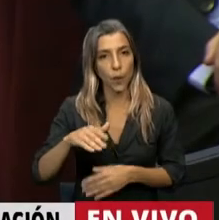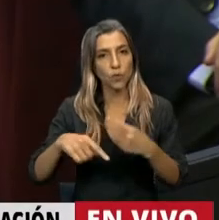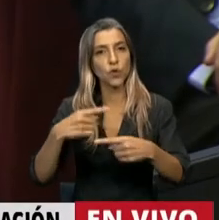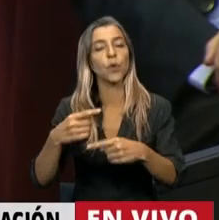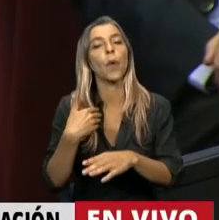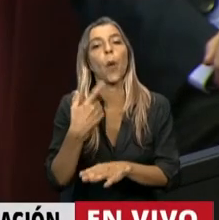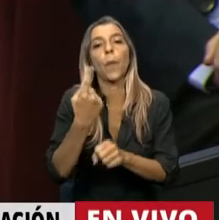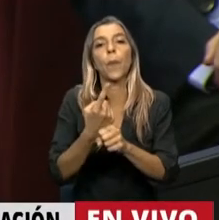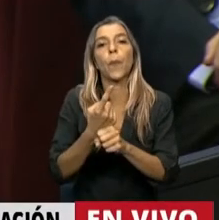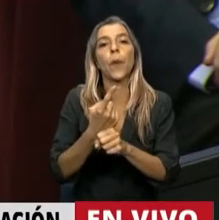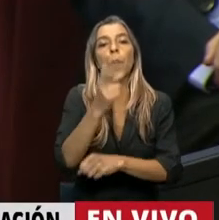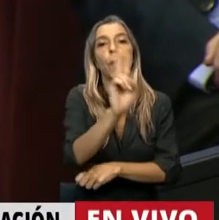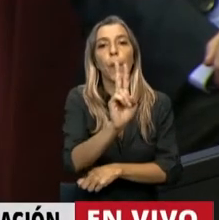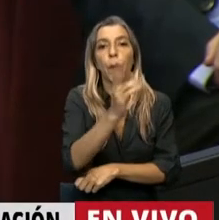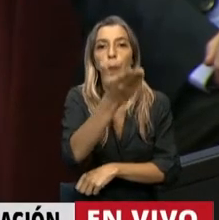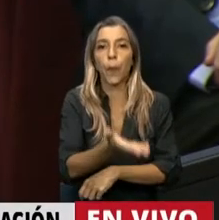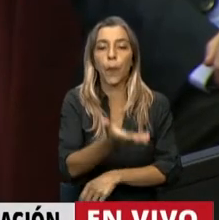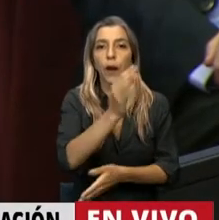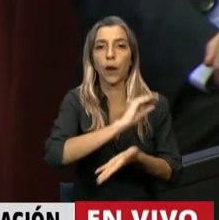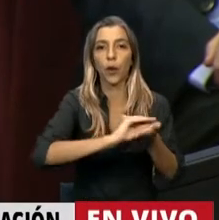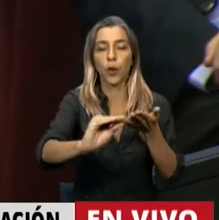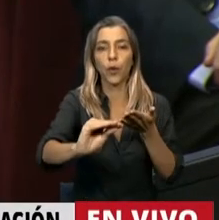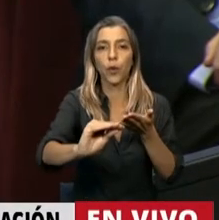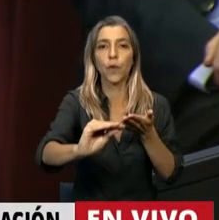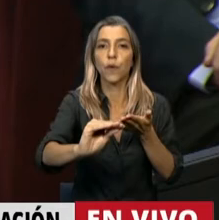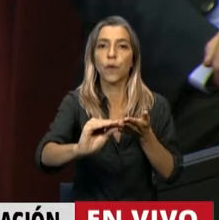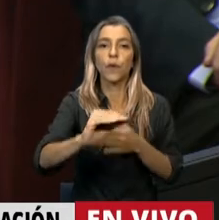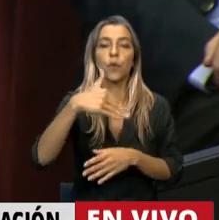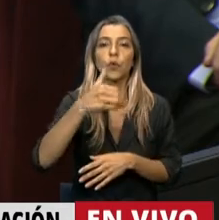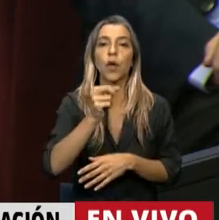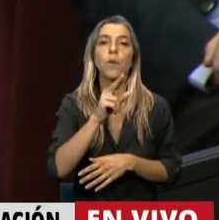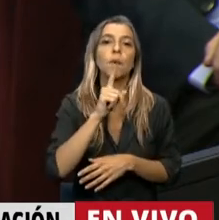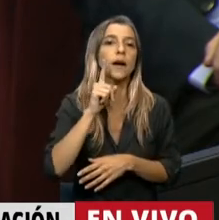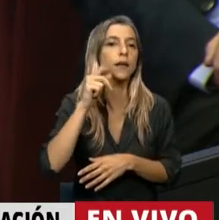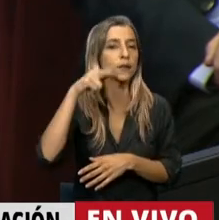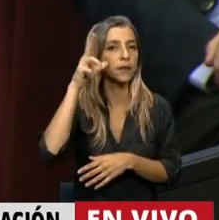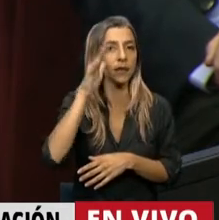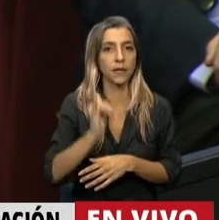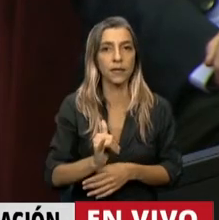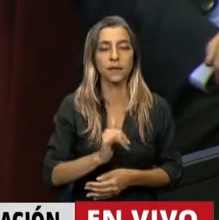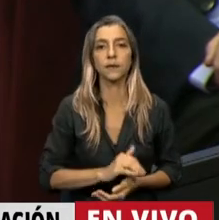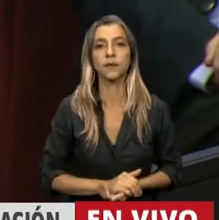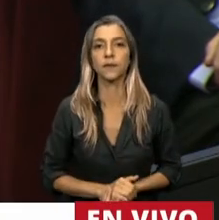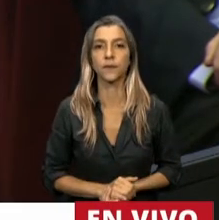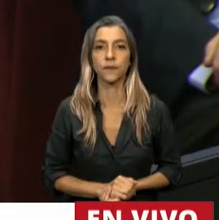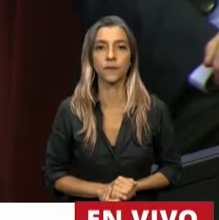Para una cuestión de privilegio en el uso de la palabra, el diputado Germán Martínez.